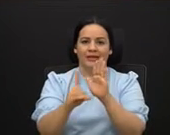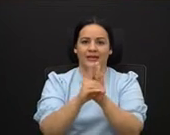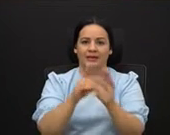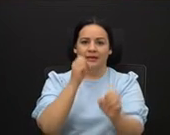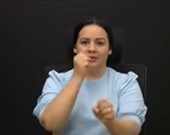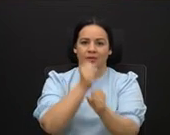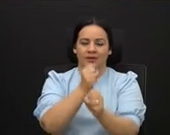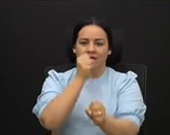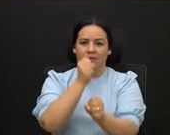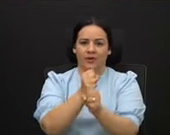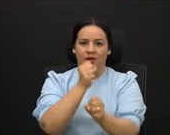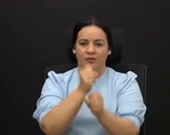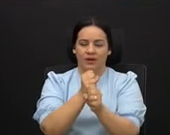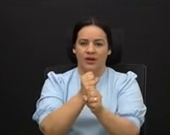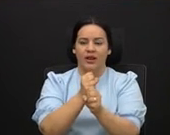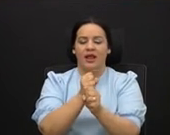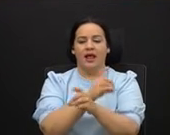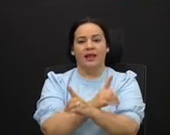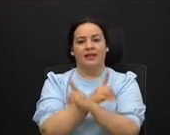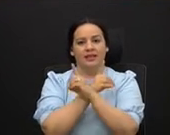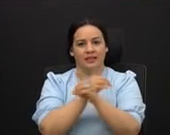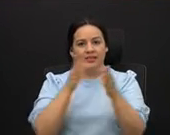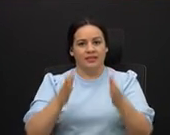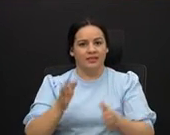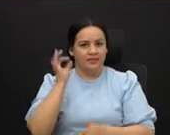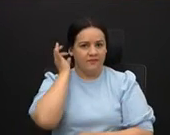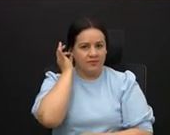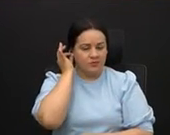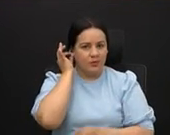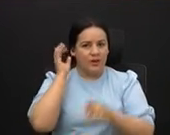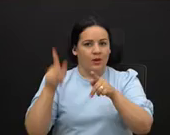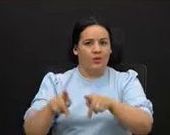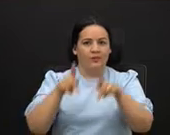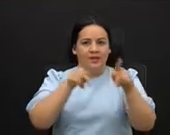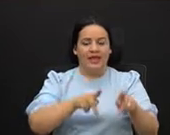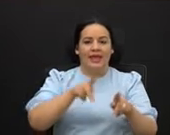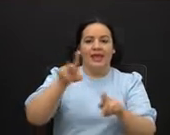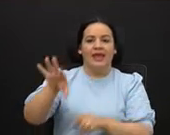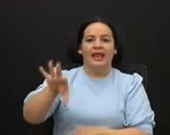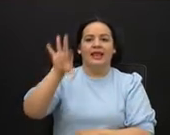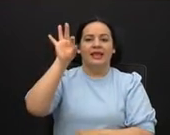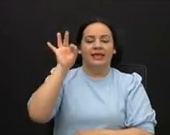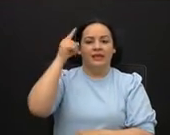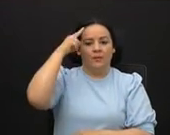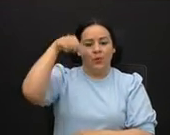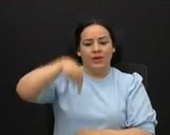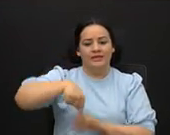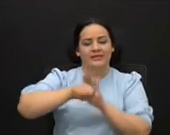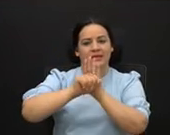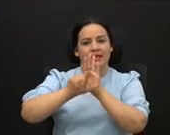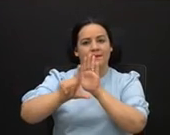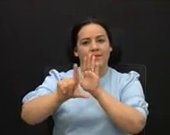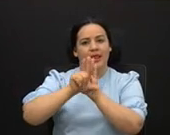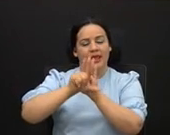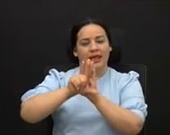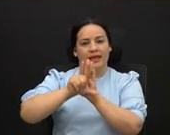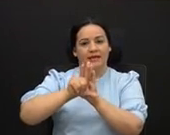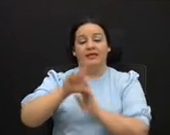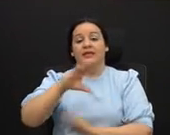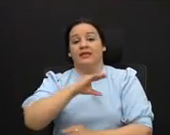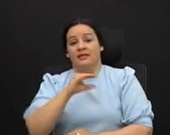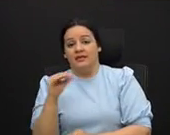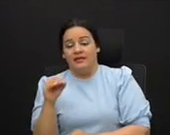laboral, al ser la defensora de los habitantes elegida por esta Asamblea Legislativa y al